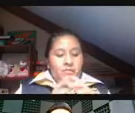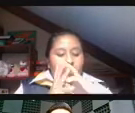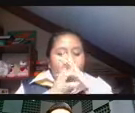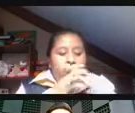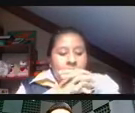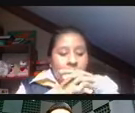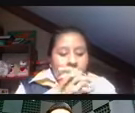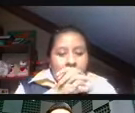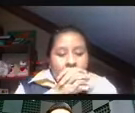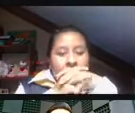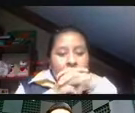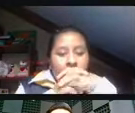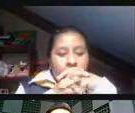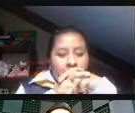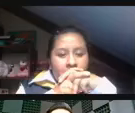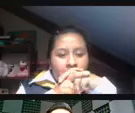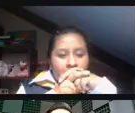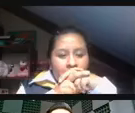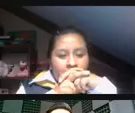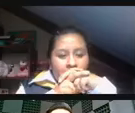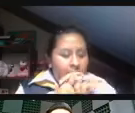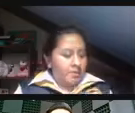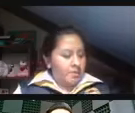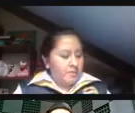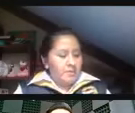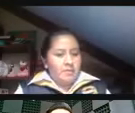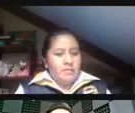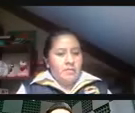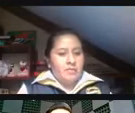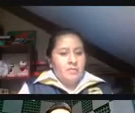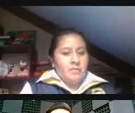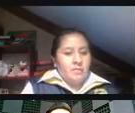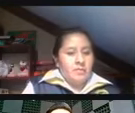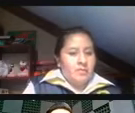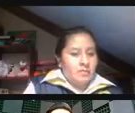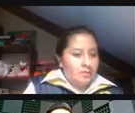que un cromosoma extra que ellos